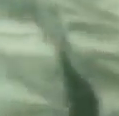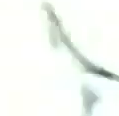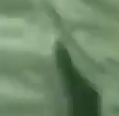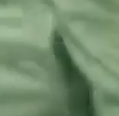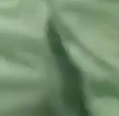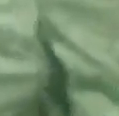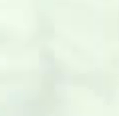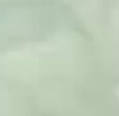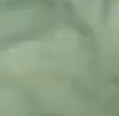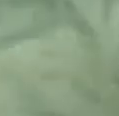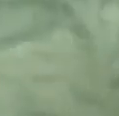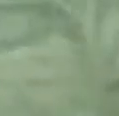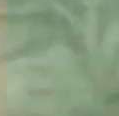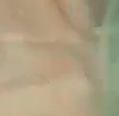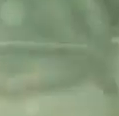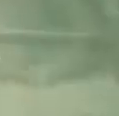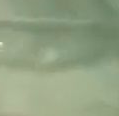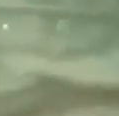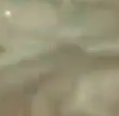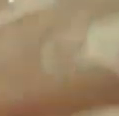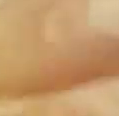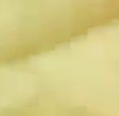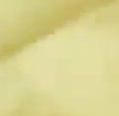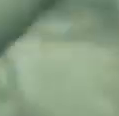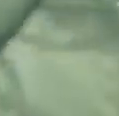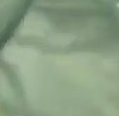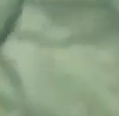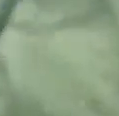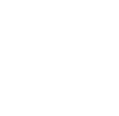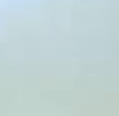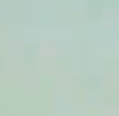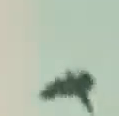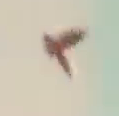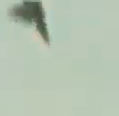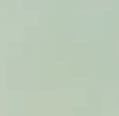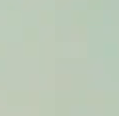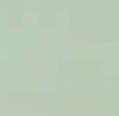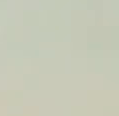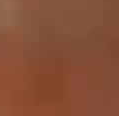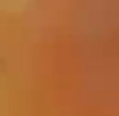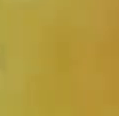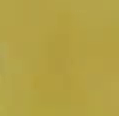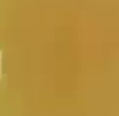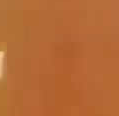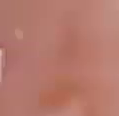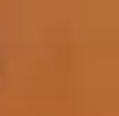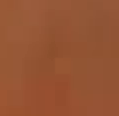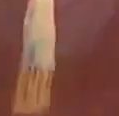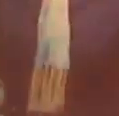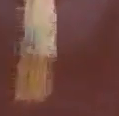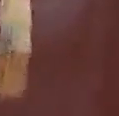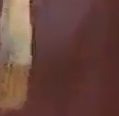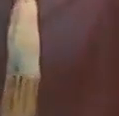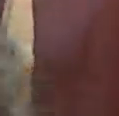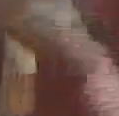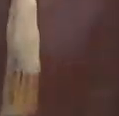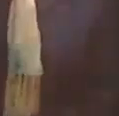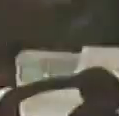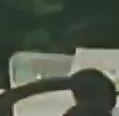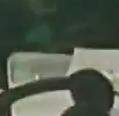inmensa y agradable sorpresa de ser esperado en el aeropuerto interno por él mismo en persona